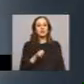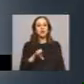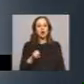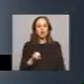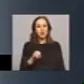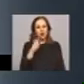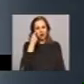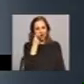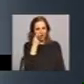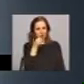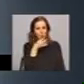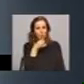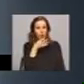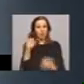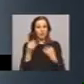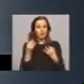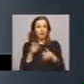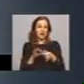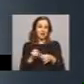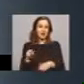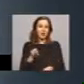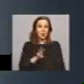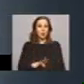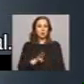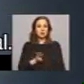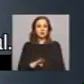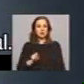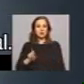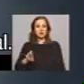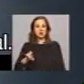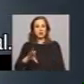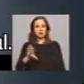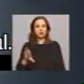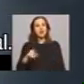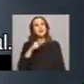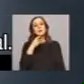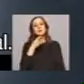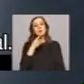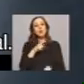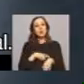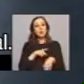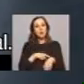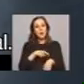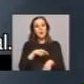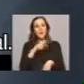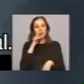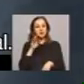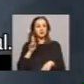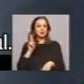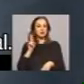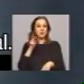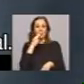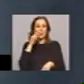jugada muy buena respecto al Tercer Reich, ¿no? Porque todos sabemos que en un momento dado Hitler le presionó para entrar en la Segunda Guerra